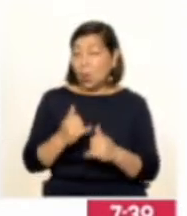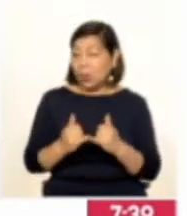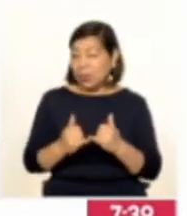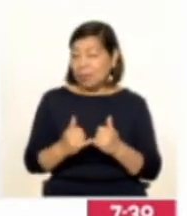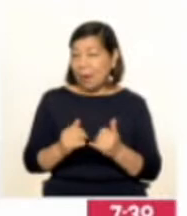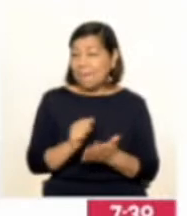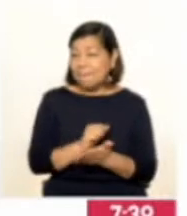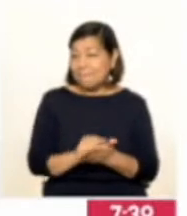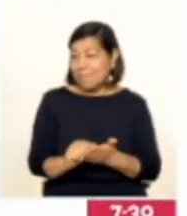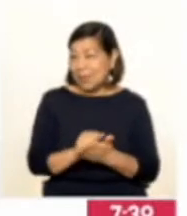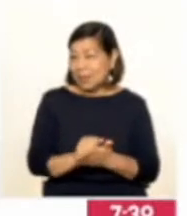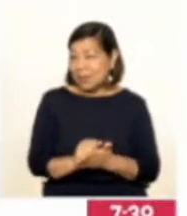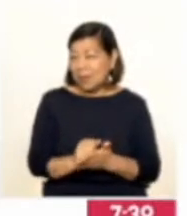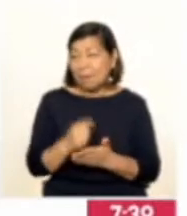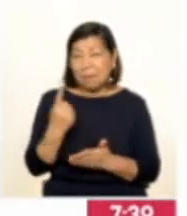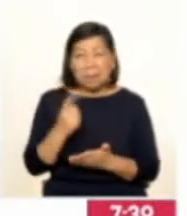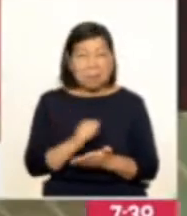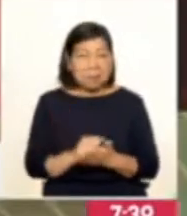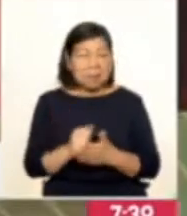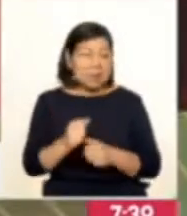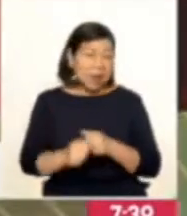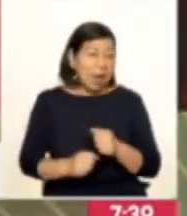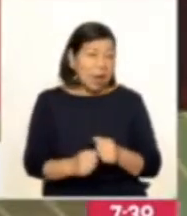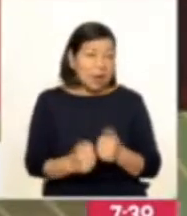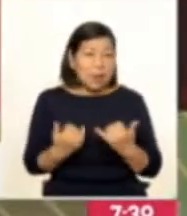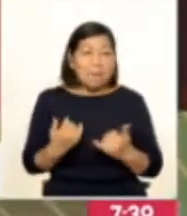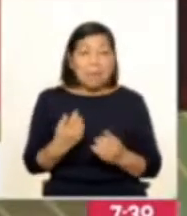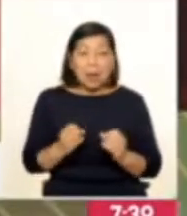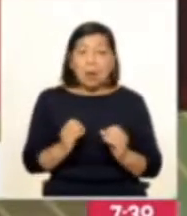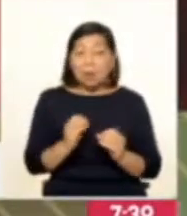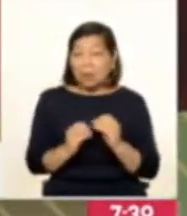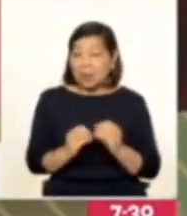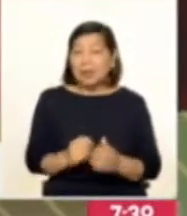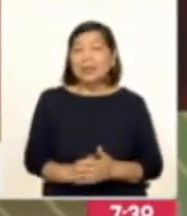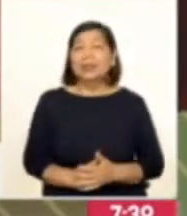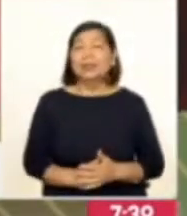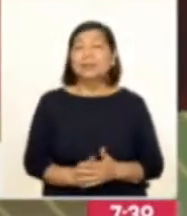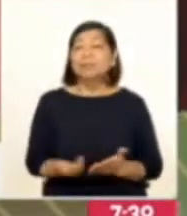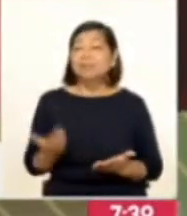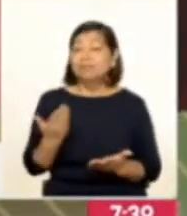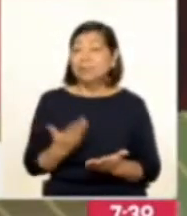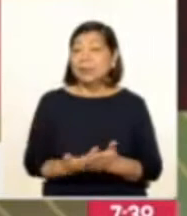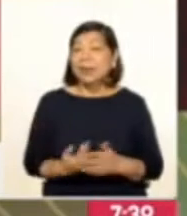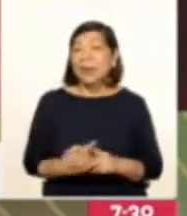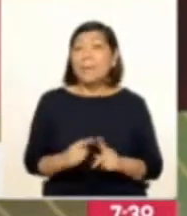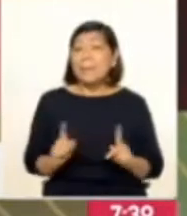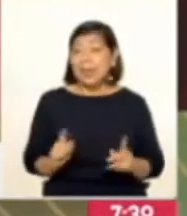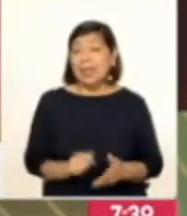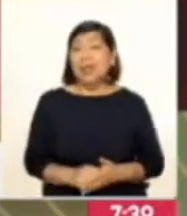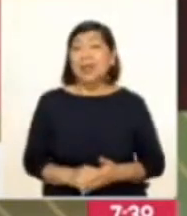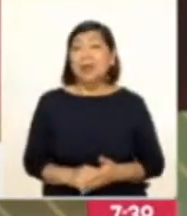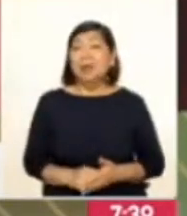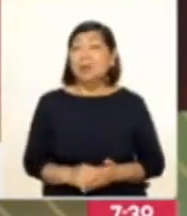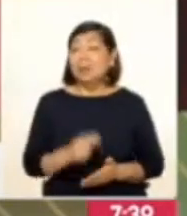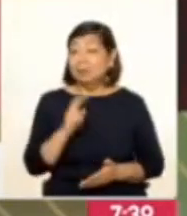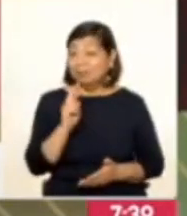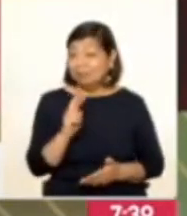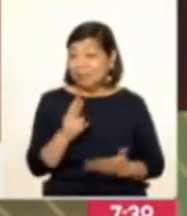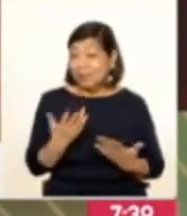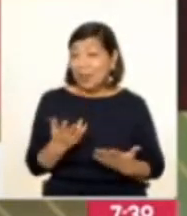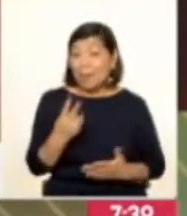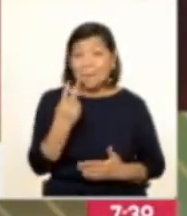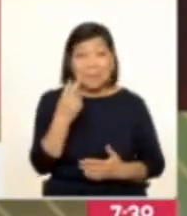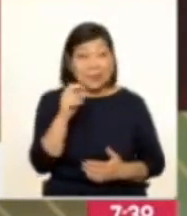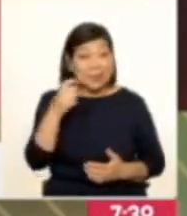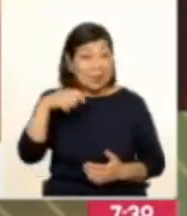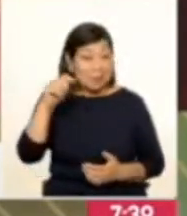meses tienen pues hasta los primeros meses del año actual para poderlo implementar pero te puedes dar cuenta de que ese